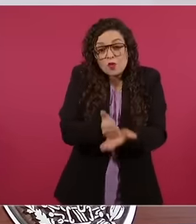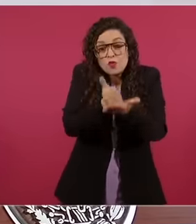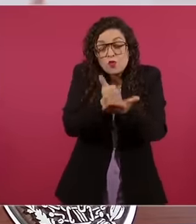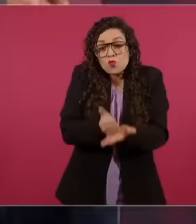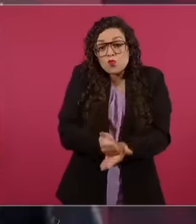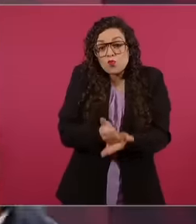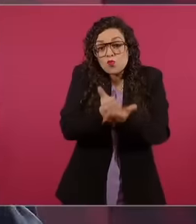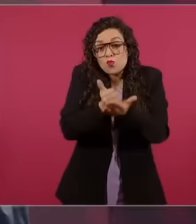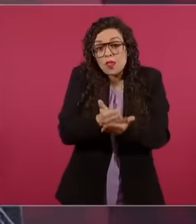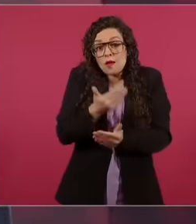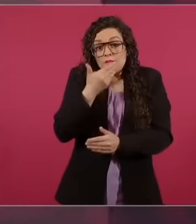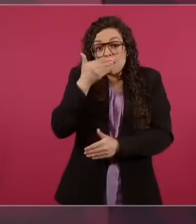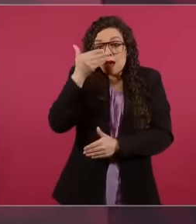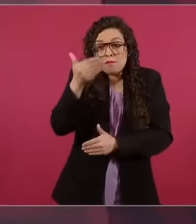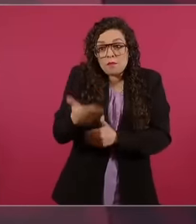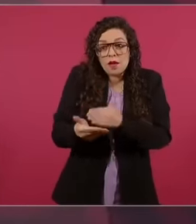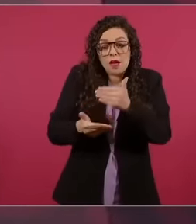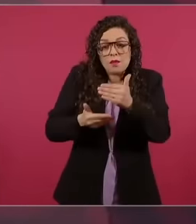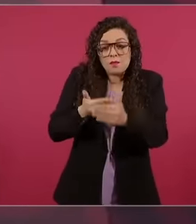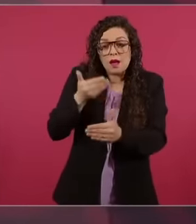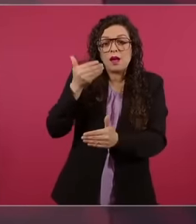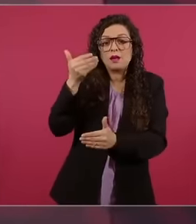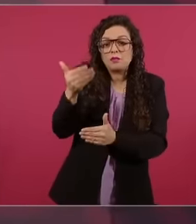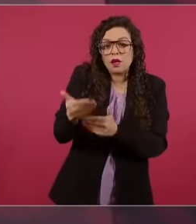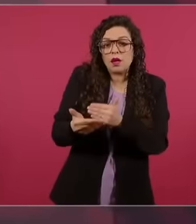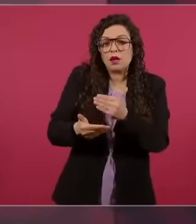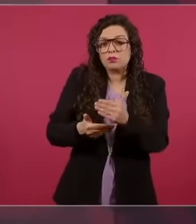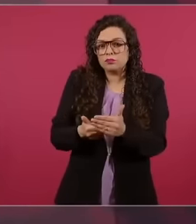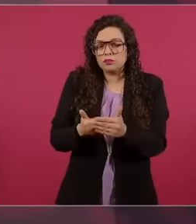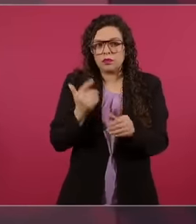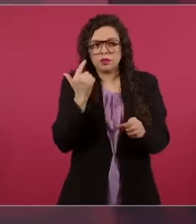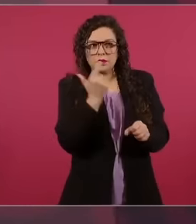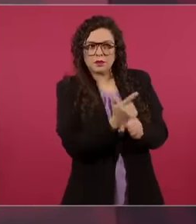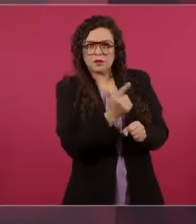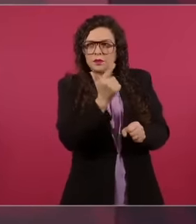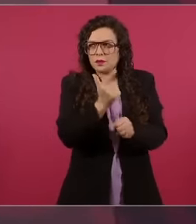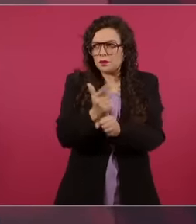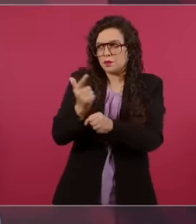para ir poniendo las cosas en su sitio,